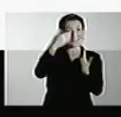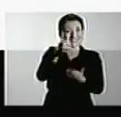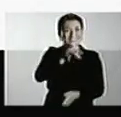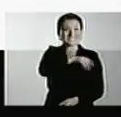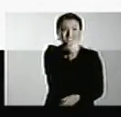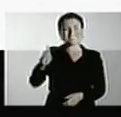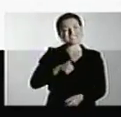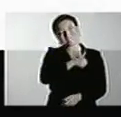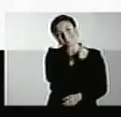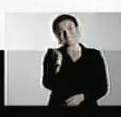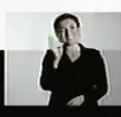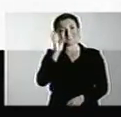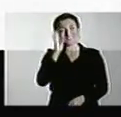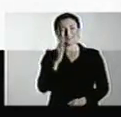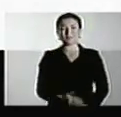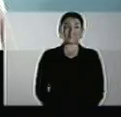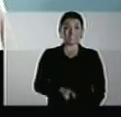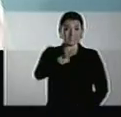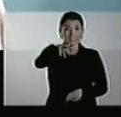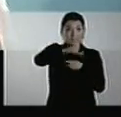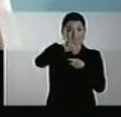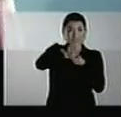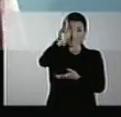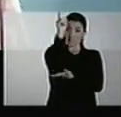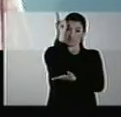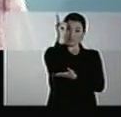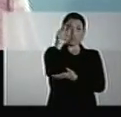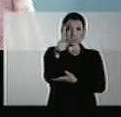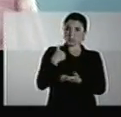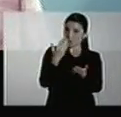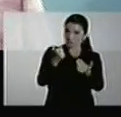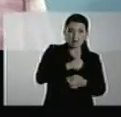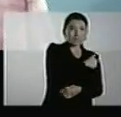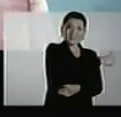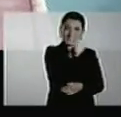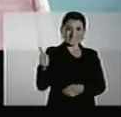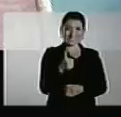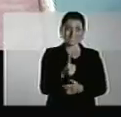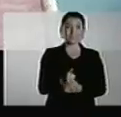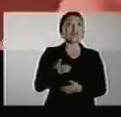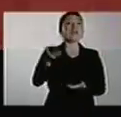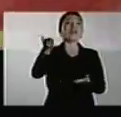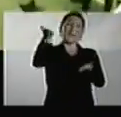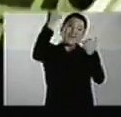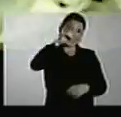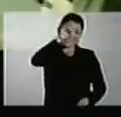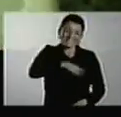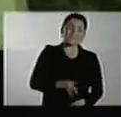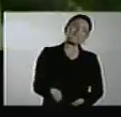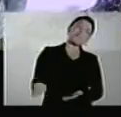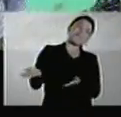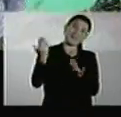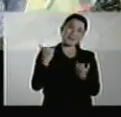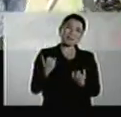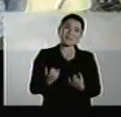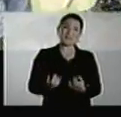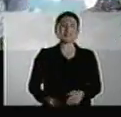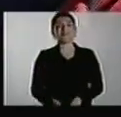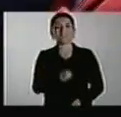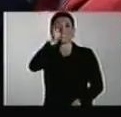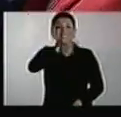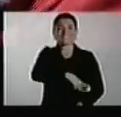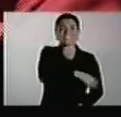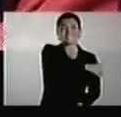de todos, todos con Michelle. Este 15 de diciembre los necesito a todos. ¡Oye, Chile!